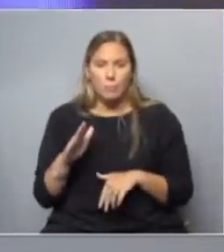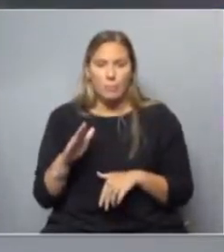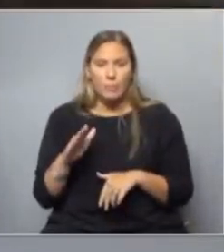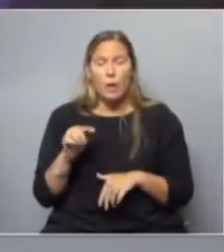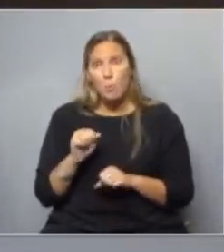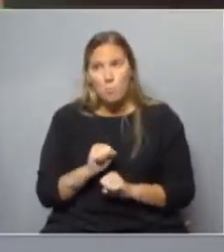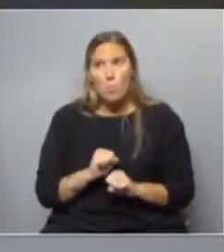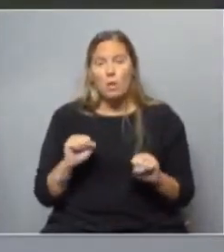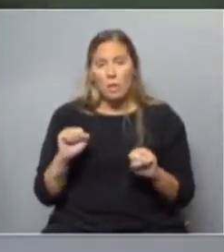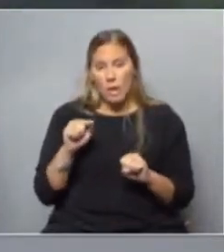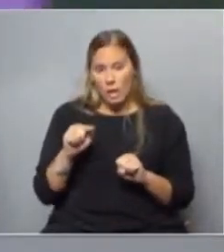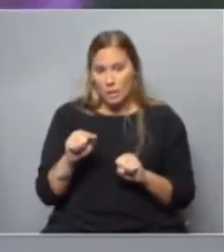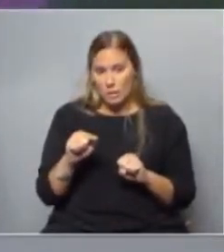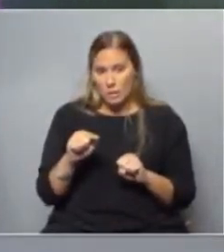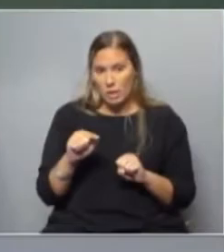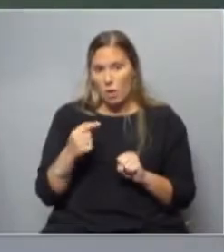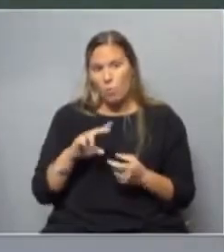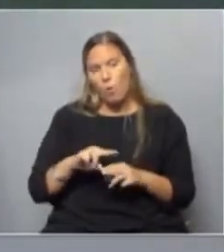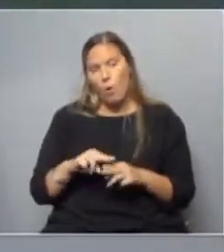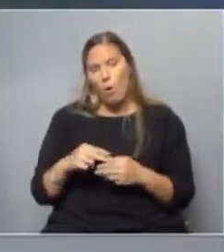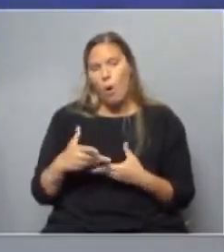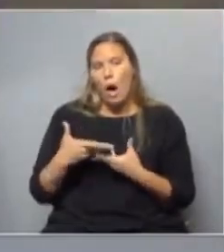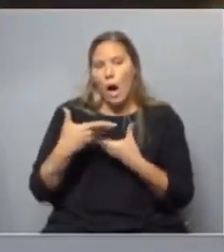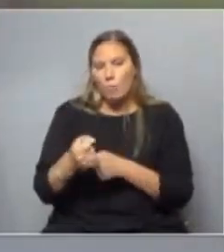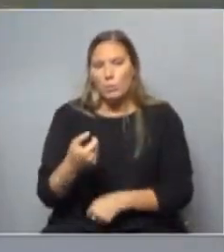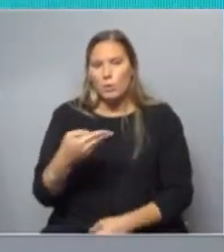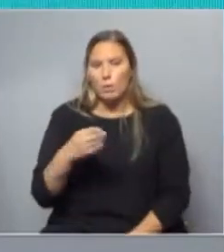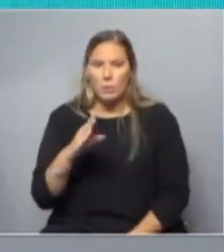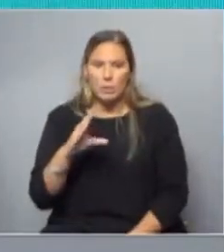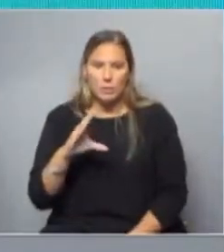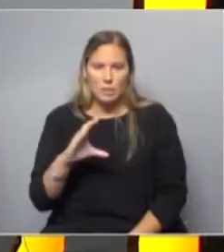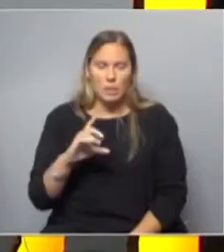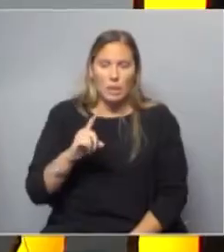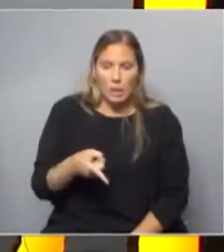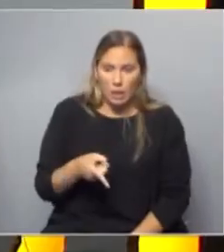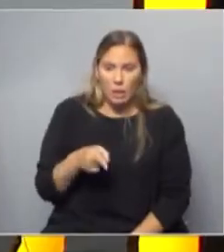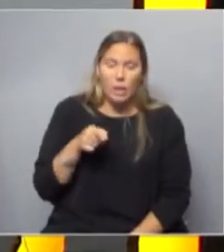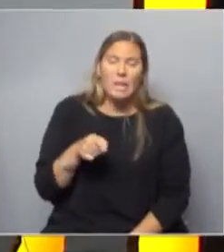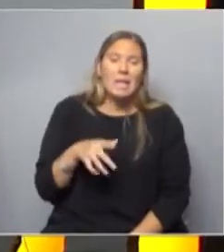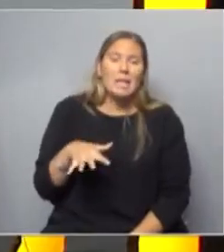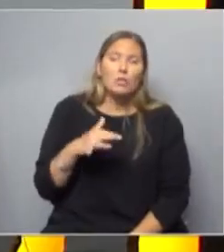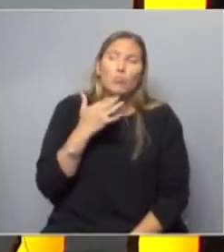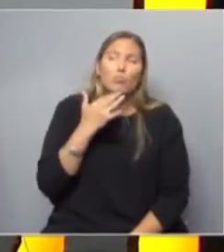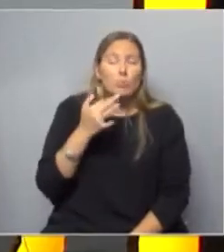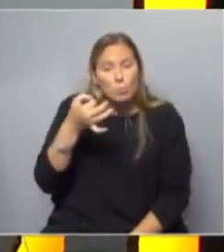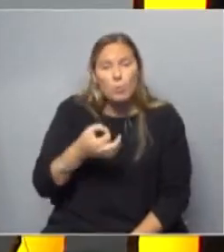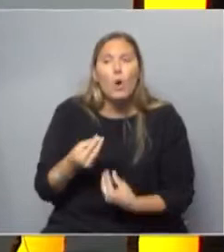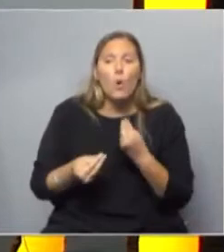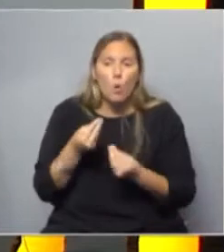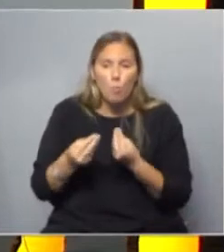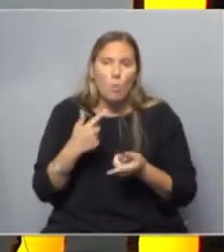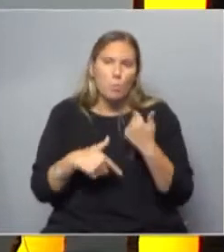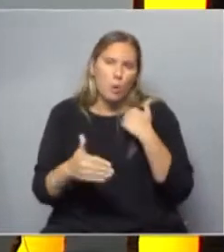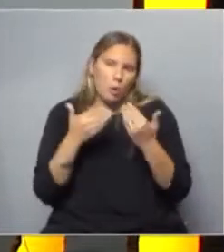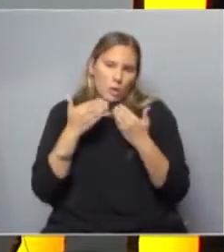Es posible que esa se dé como un refuerzo de la BCG, ¿no? Todavía eso como que no lo sabemos, pero es lo que se habla